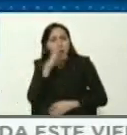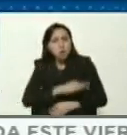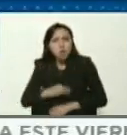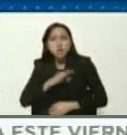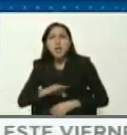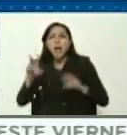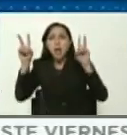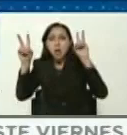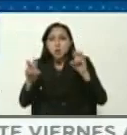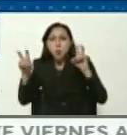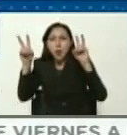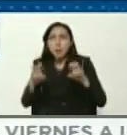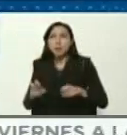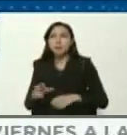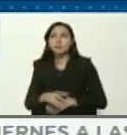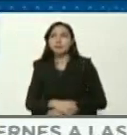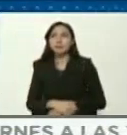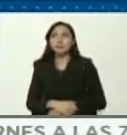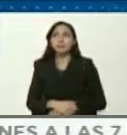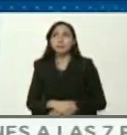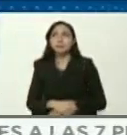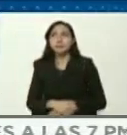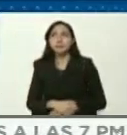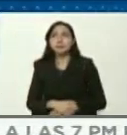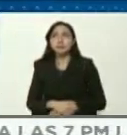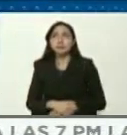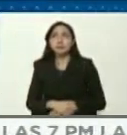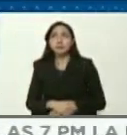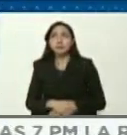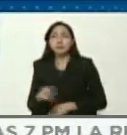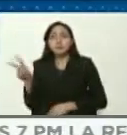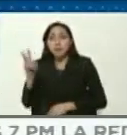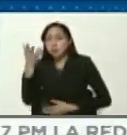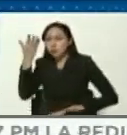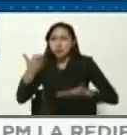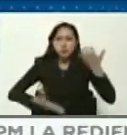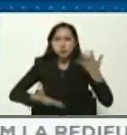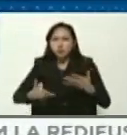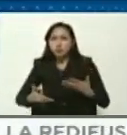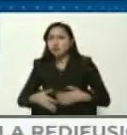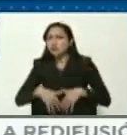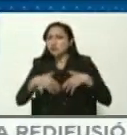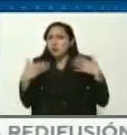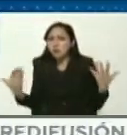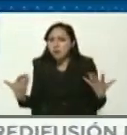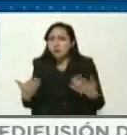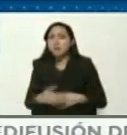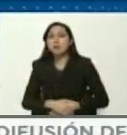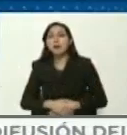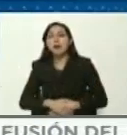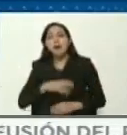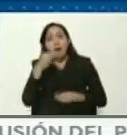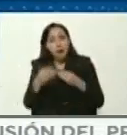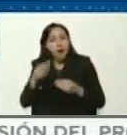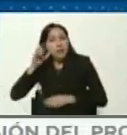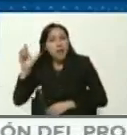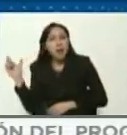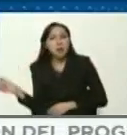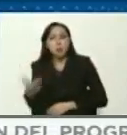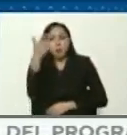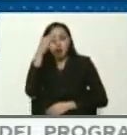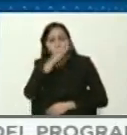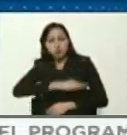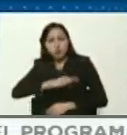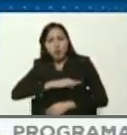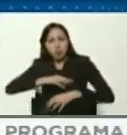nueva. Y la diferencia en Venezuela, ¿quién la hace? La hace el pueblo, el socialismo en